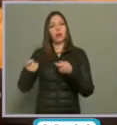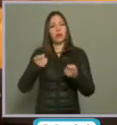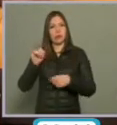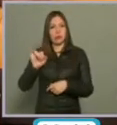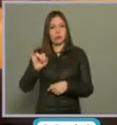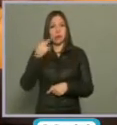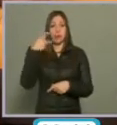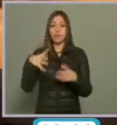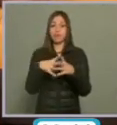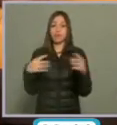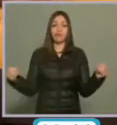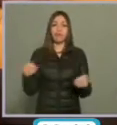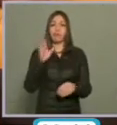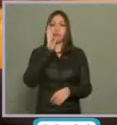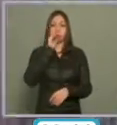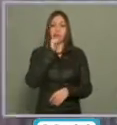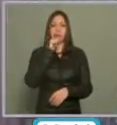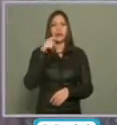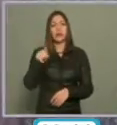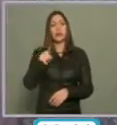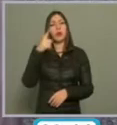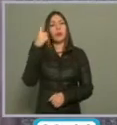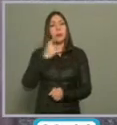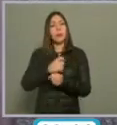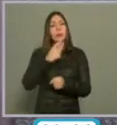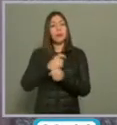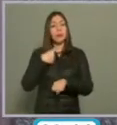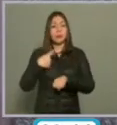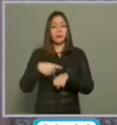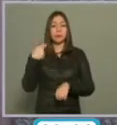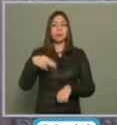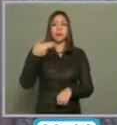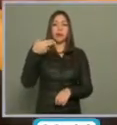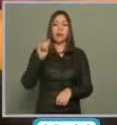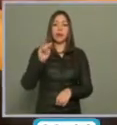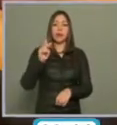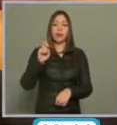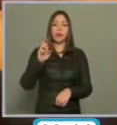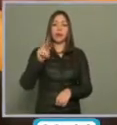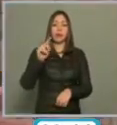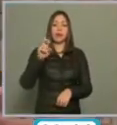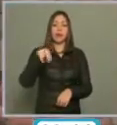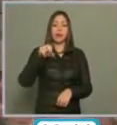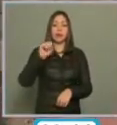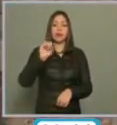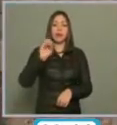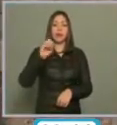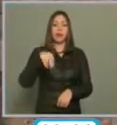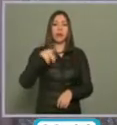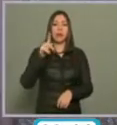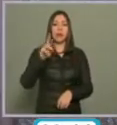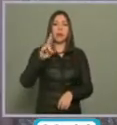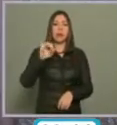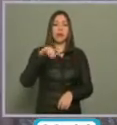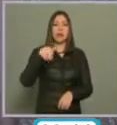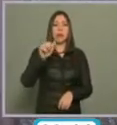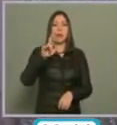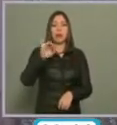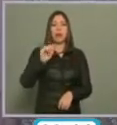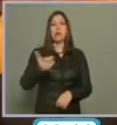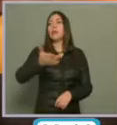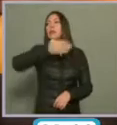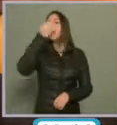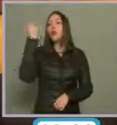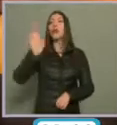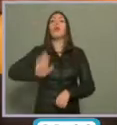frecuente se le llama hipertensión primaria o idiopática, en la cual no se sabe la causa. simplemente se sabe que hay factores de riesgo como la herencia,